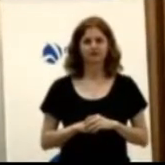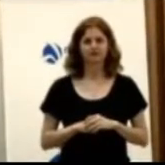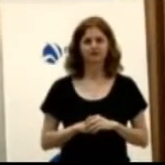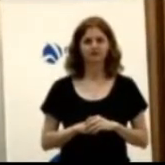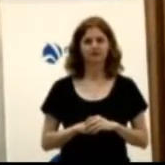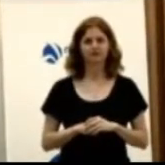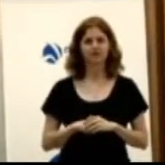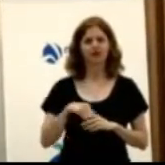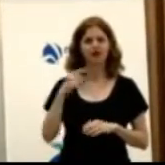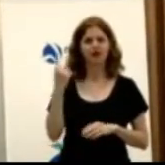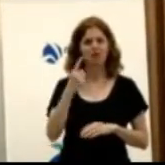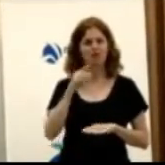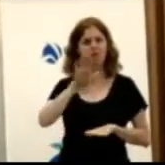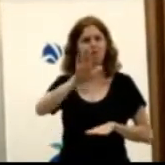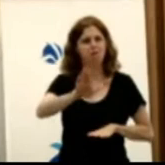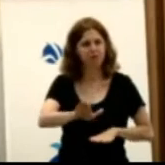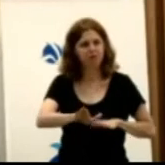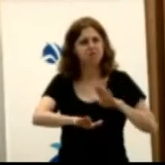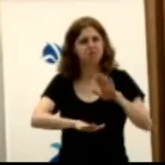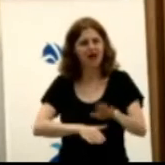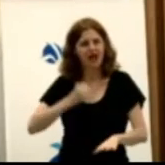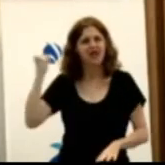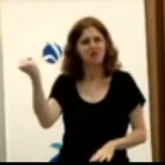Es un gran paso para la sociedad.